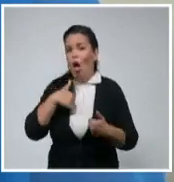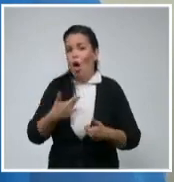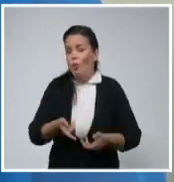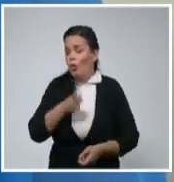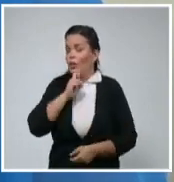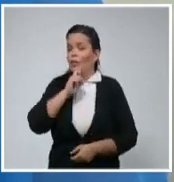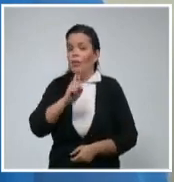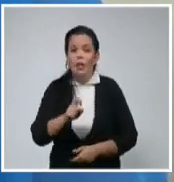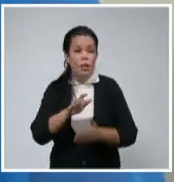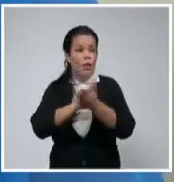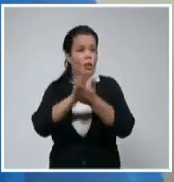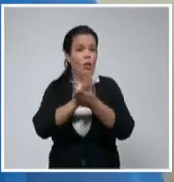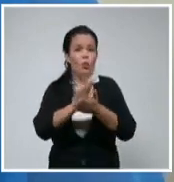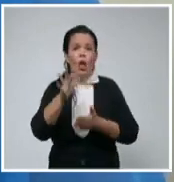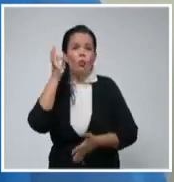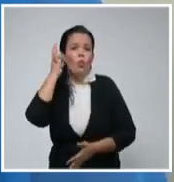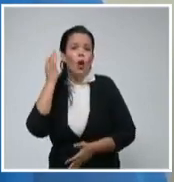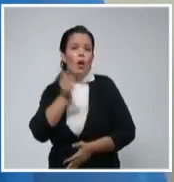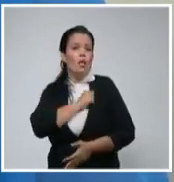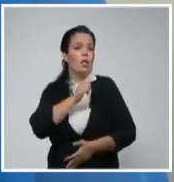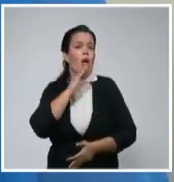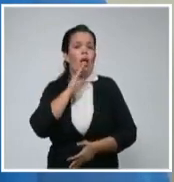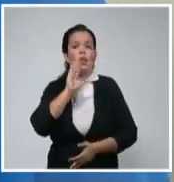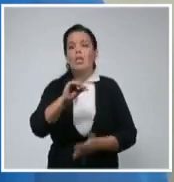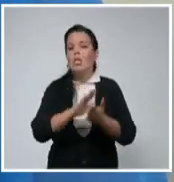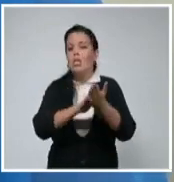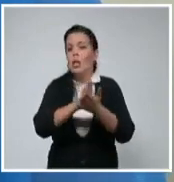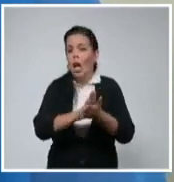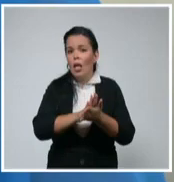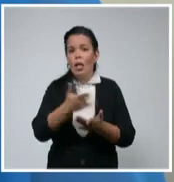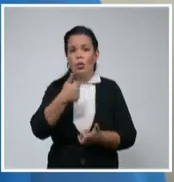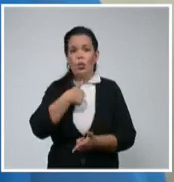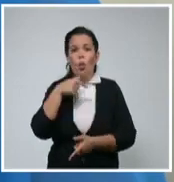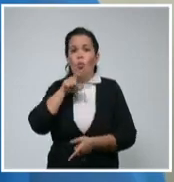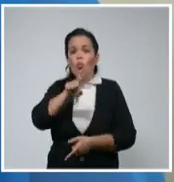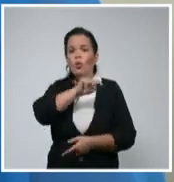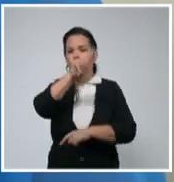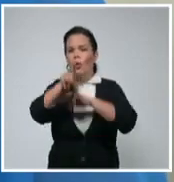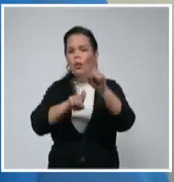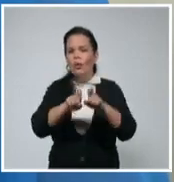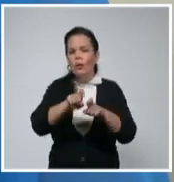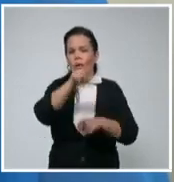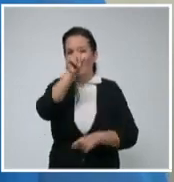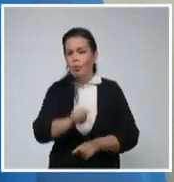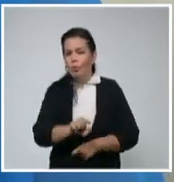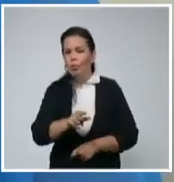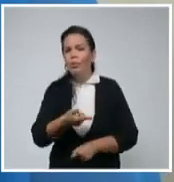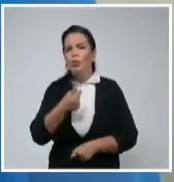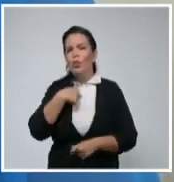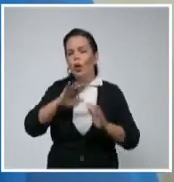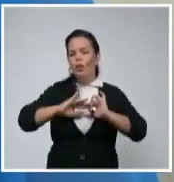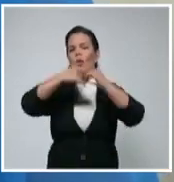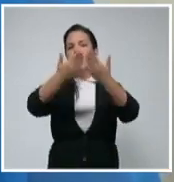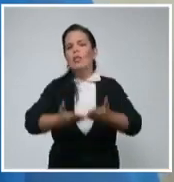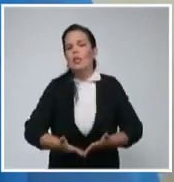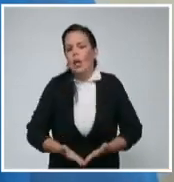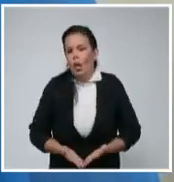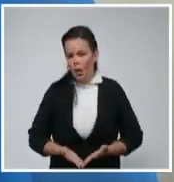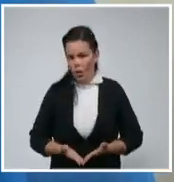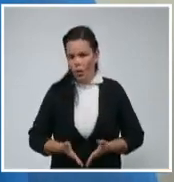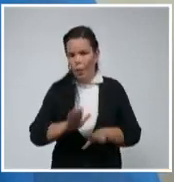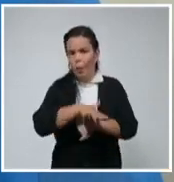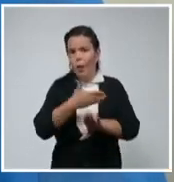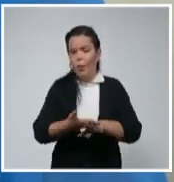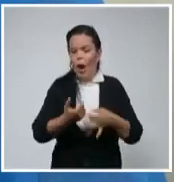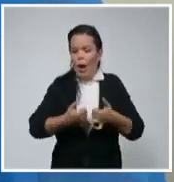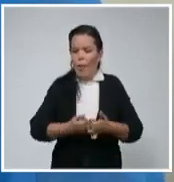con mi hija, embarazada de mi hija, ya con el embarazo muy avanzado. Y después nació mi hija y tú